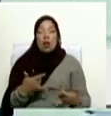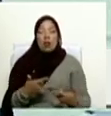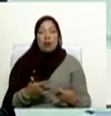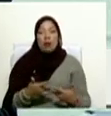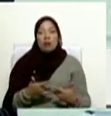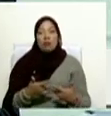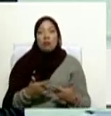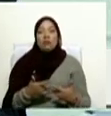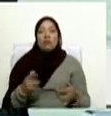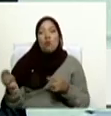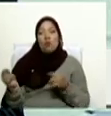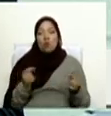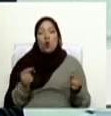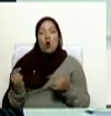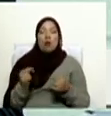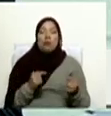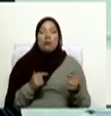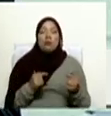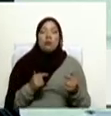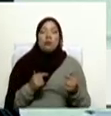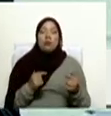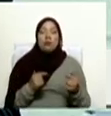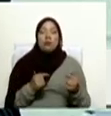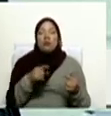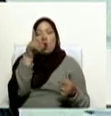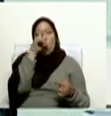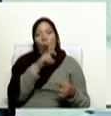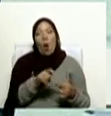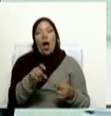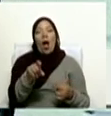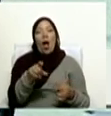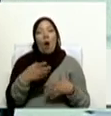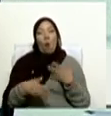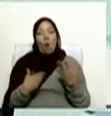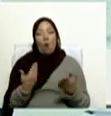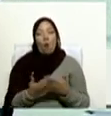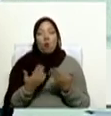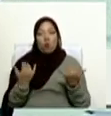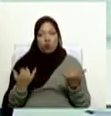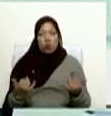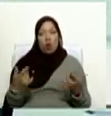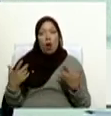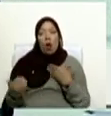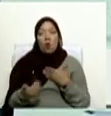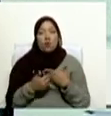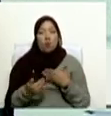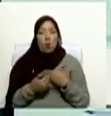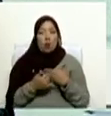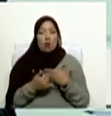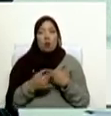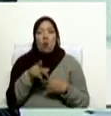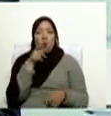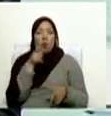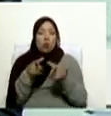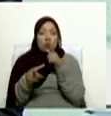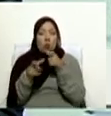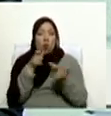acciones datos que hemos notado en contra del referendo